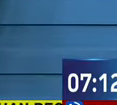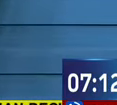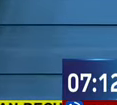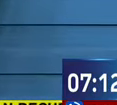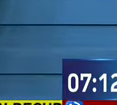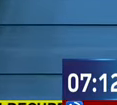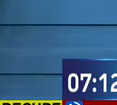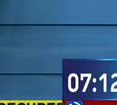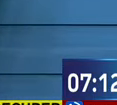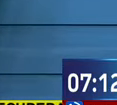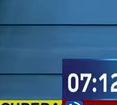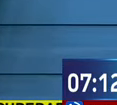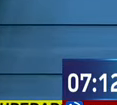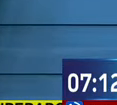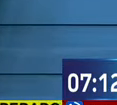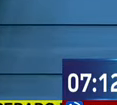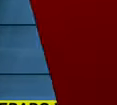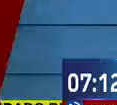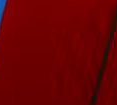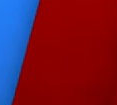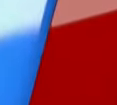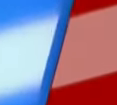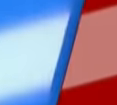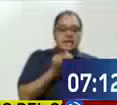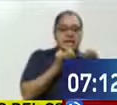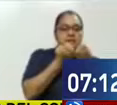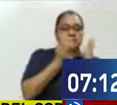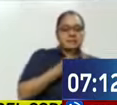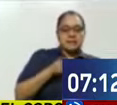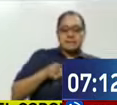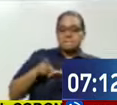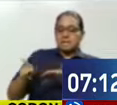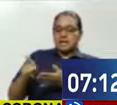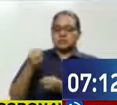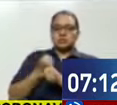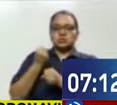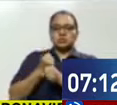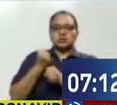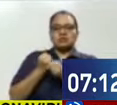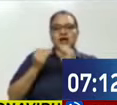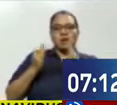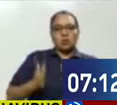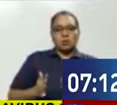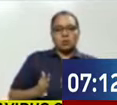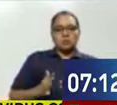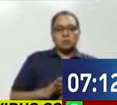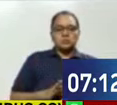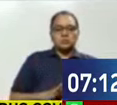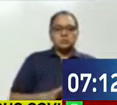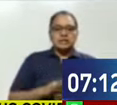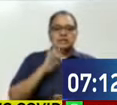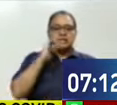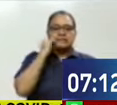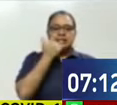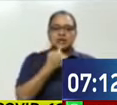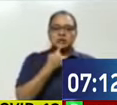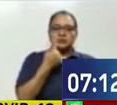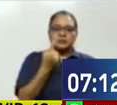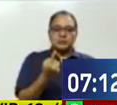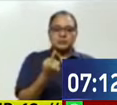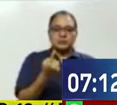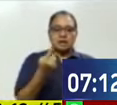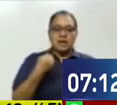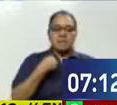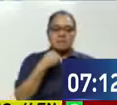Diputados del Partido Libertad y Refundación afirman que las medidas económicas aplicadas por el gobierno prácticamente solo benefician a los grandes